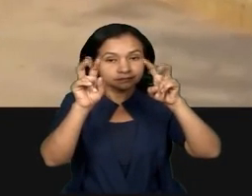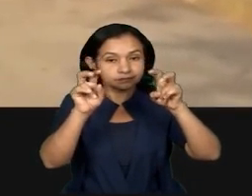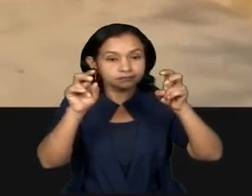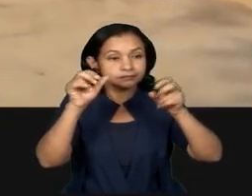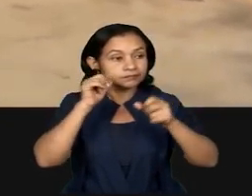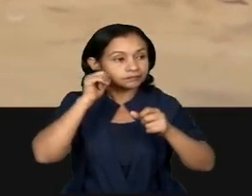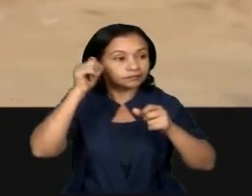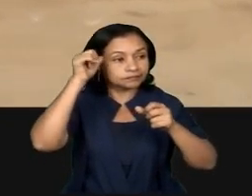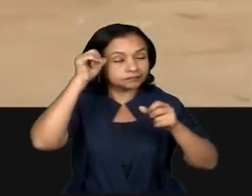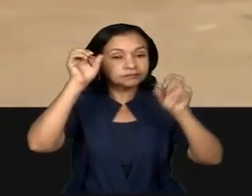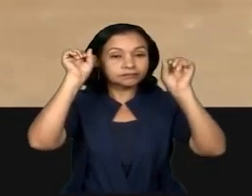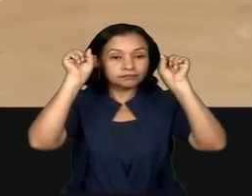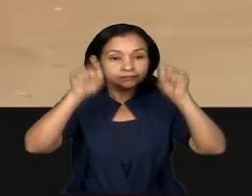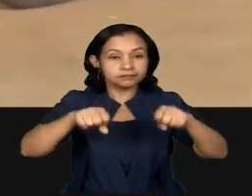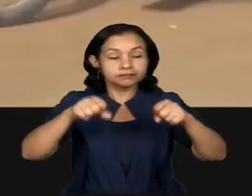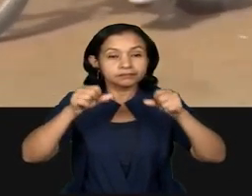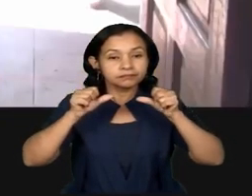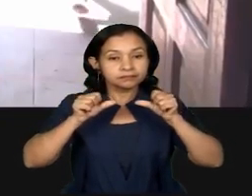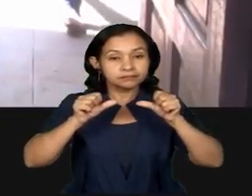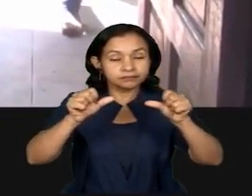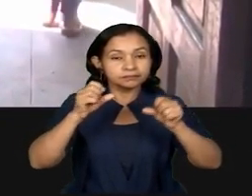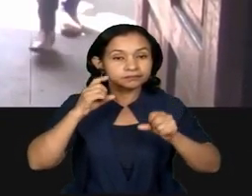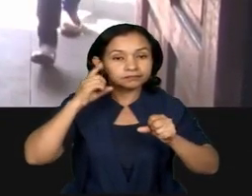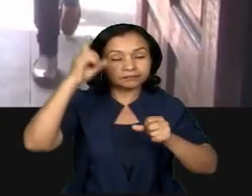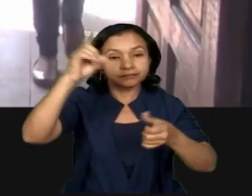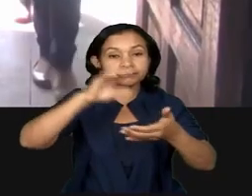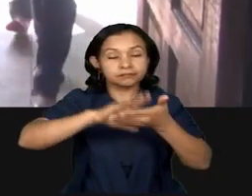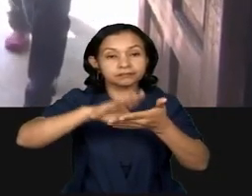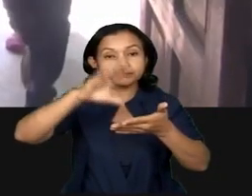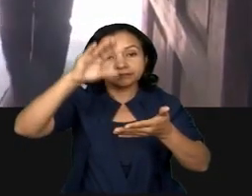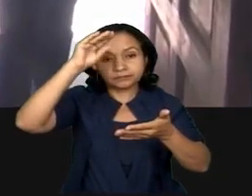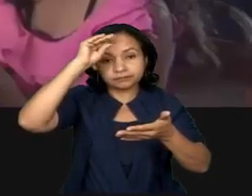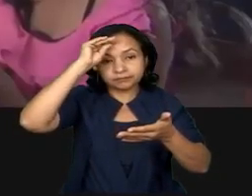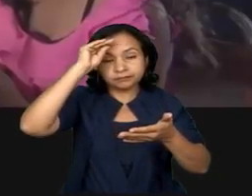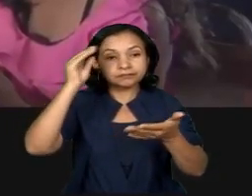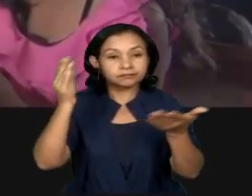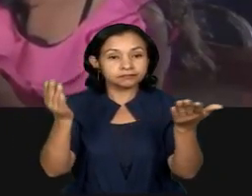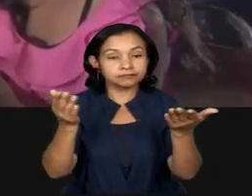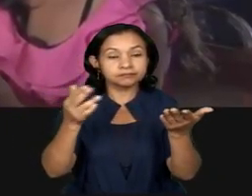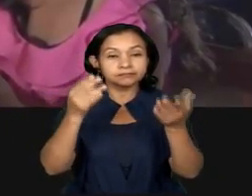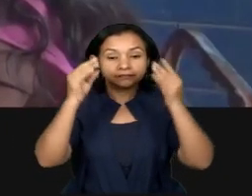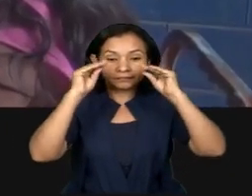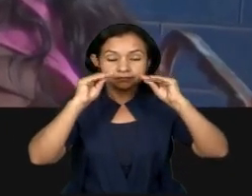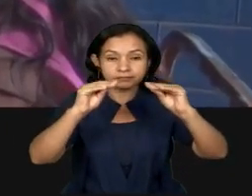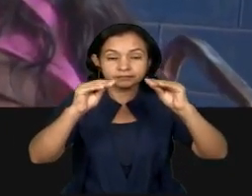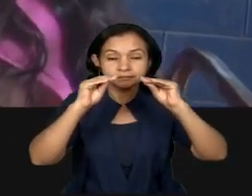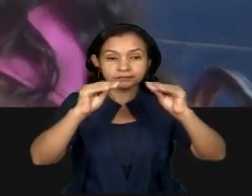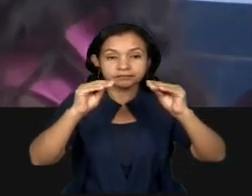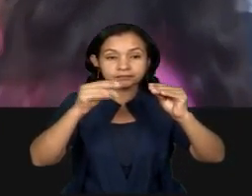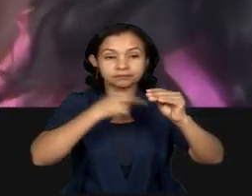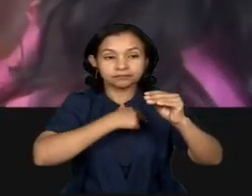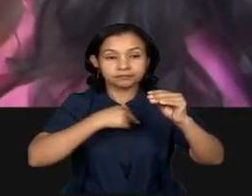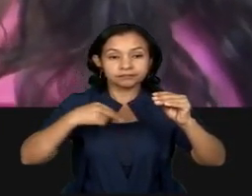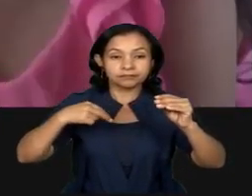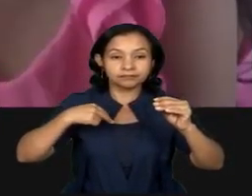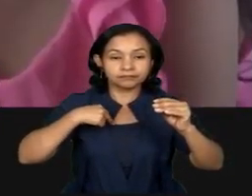adulto pueda también avanzar en emprendimiento, en ubicaciones y generación